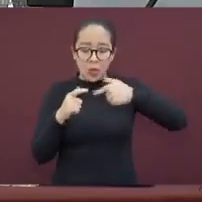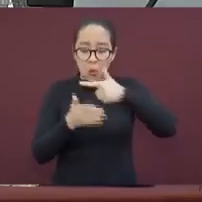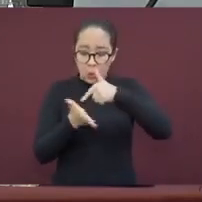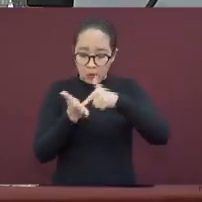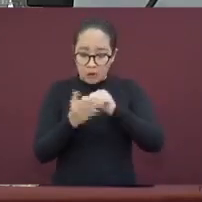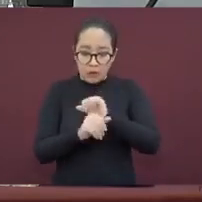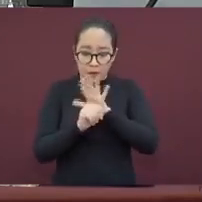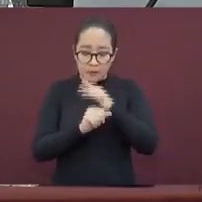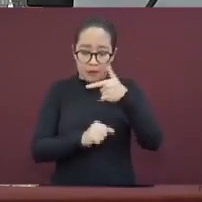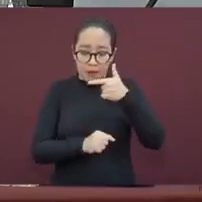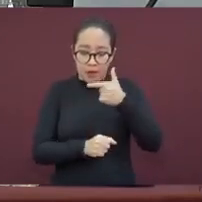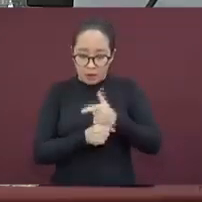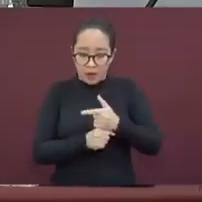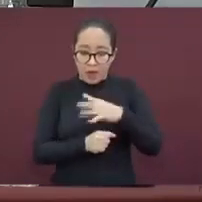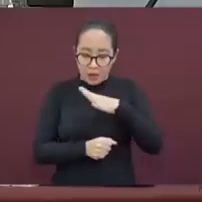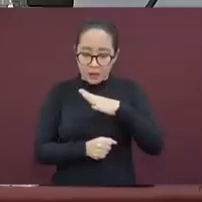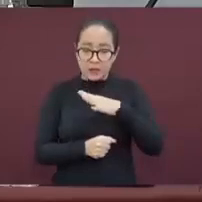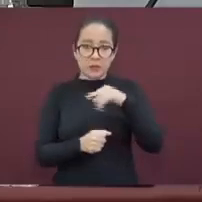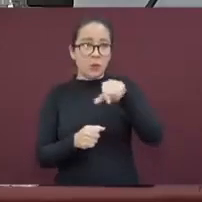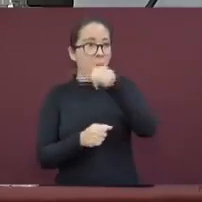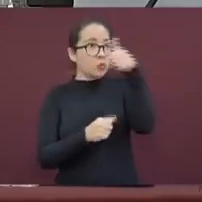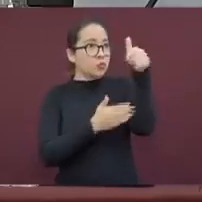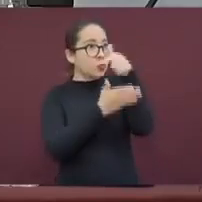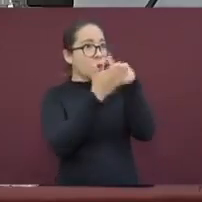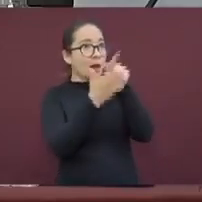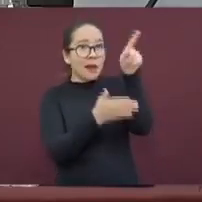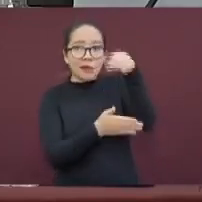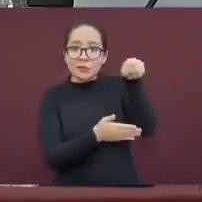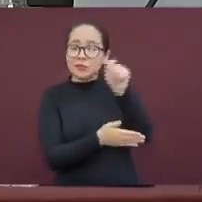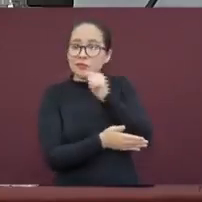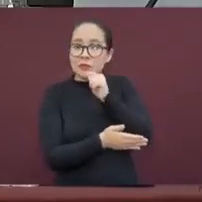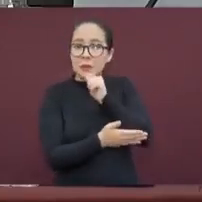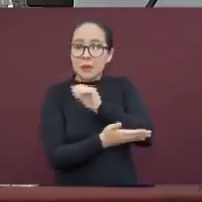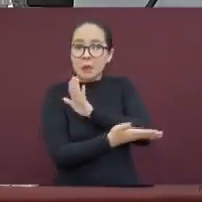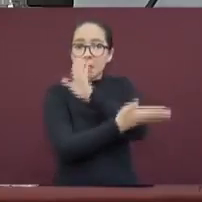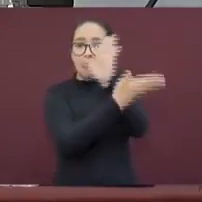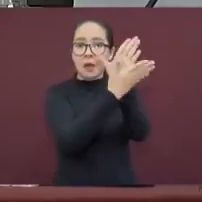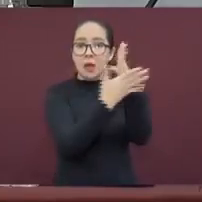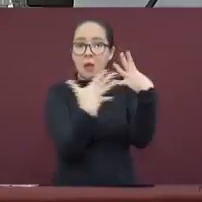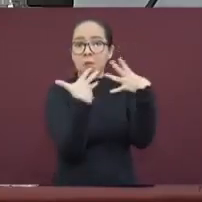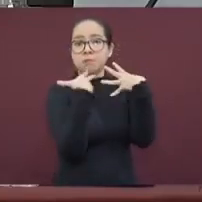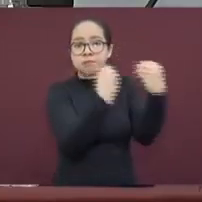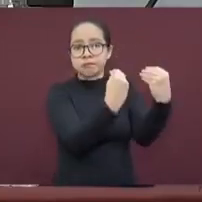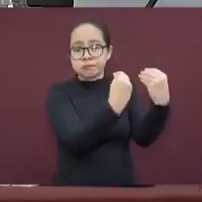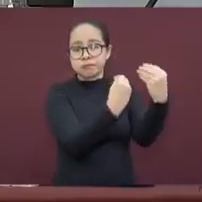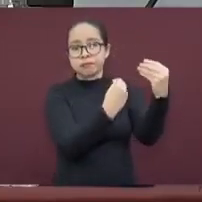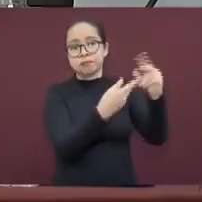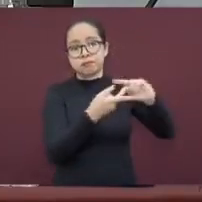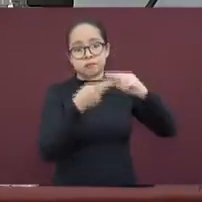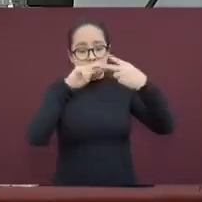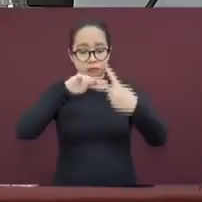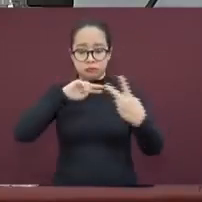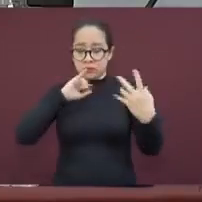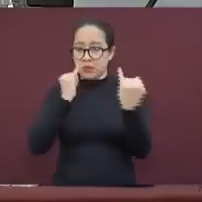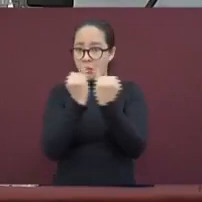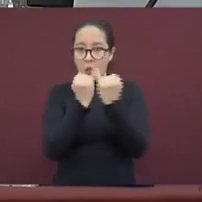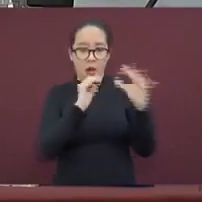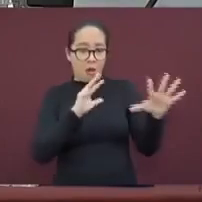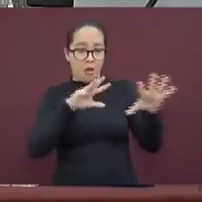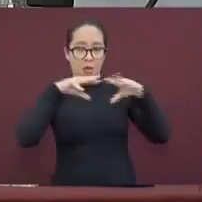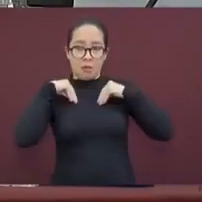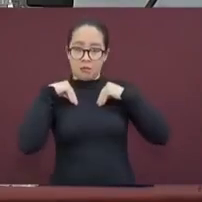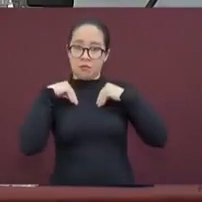como de éstas hacia poblaciones en donde aún no las hay y viceversa es por ello que estaremos reiterando